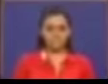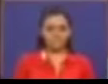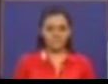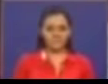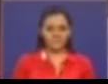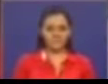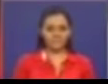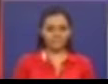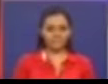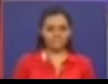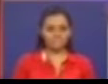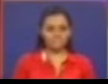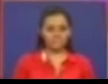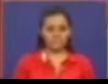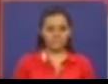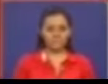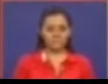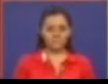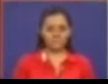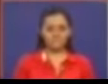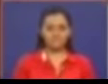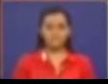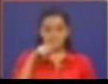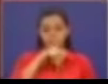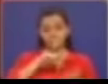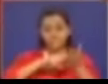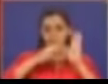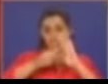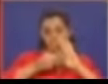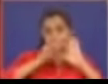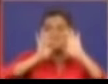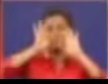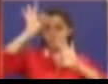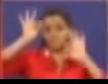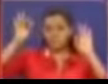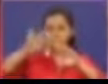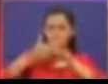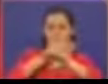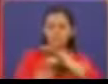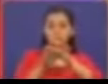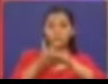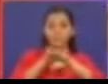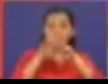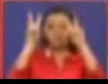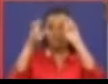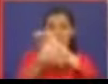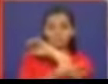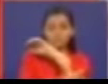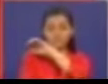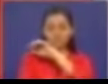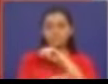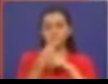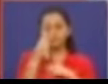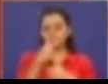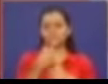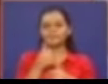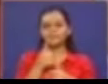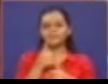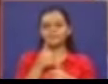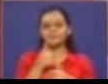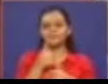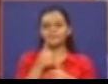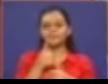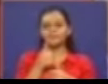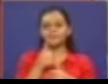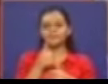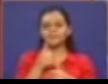más que mil palabras. Es contundente. Deja sin piso a todos estos mentirosos, que los paquetazos por